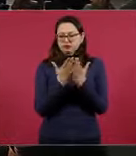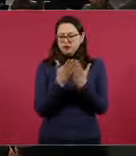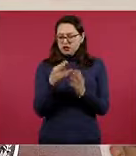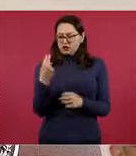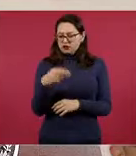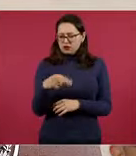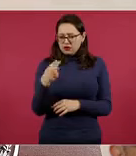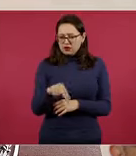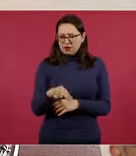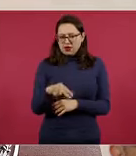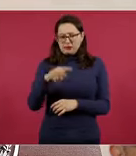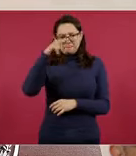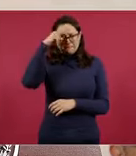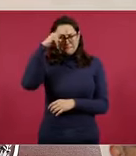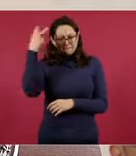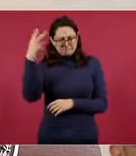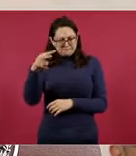México Hoy.